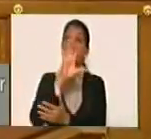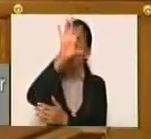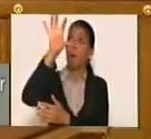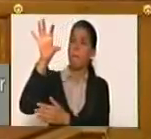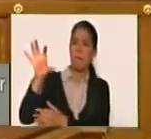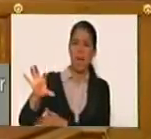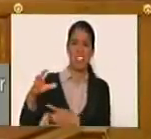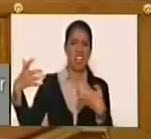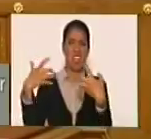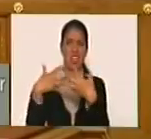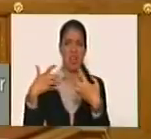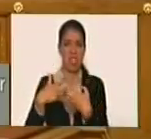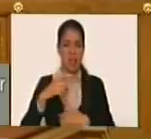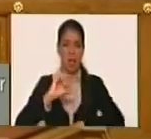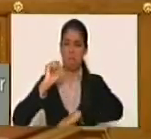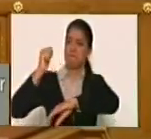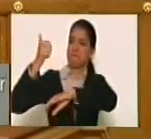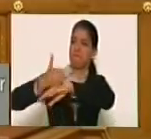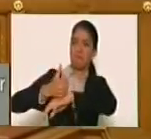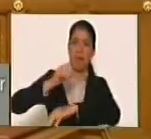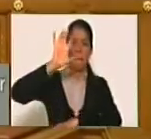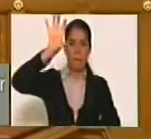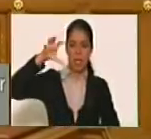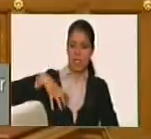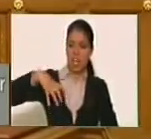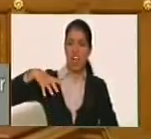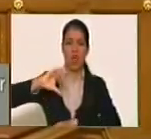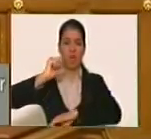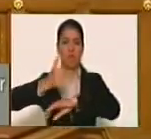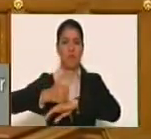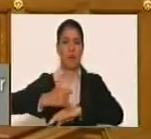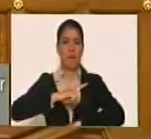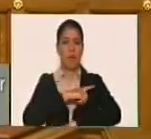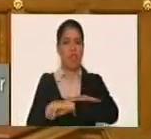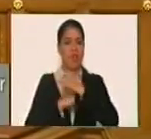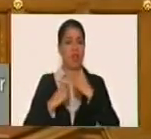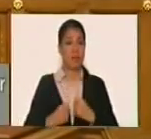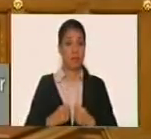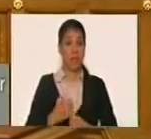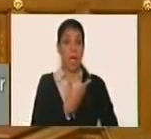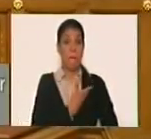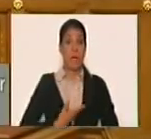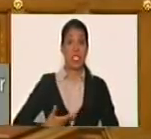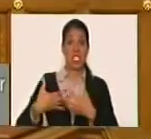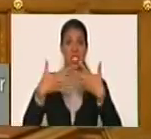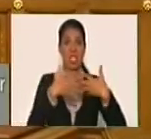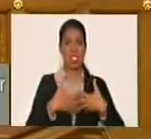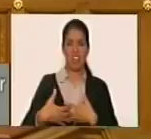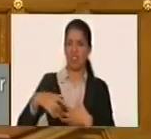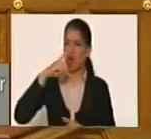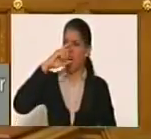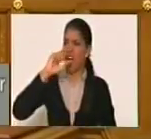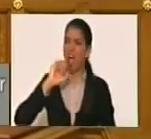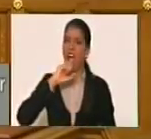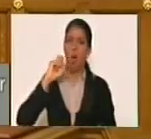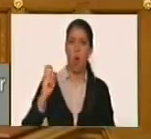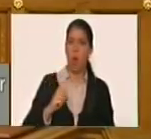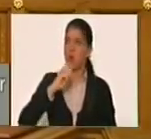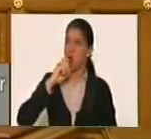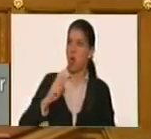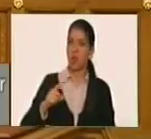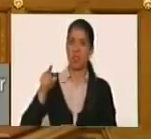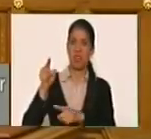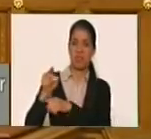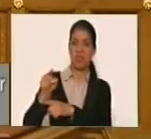amenazado por los poderes imperiales. Por allí está el jefe del imperio, amenazando con guerra a Asia, va por Asia y amenaza